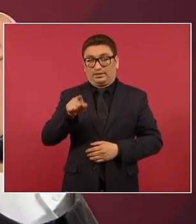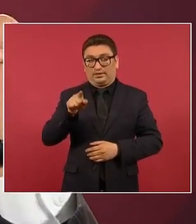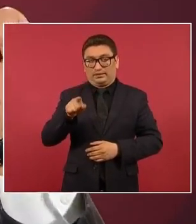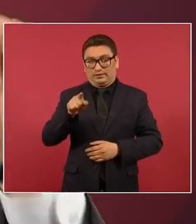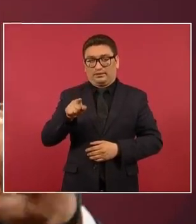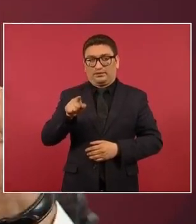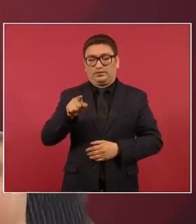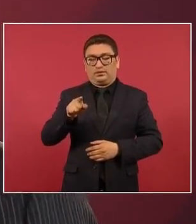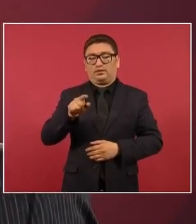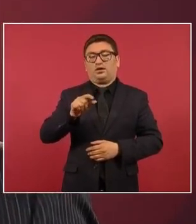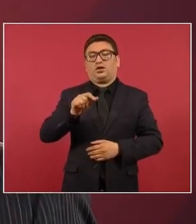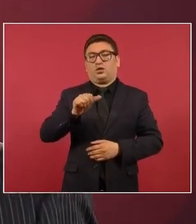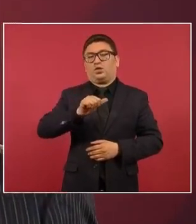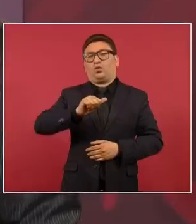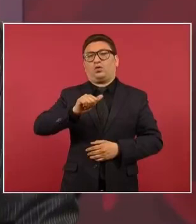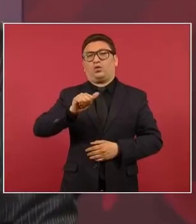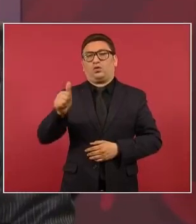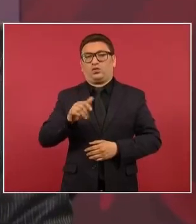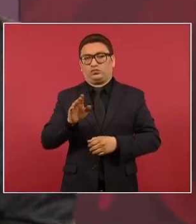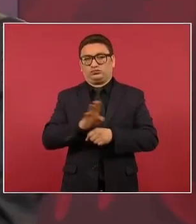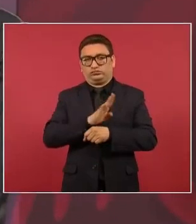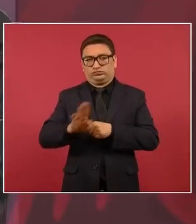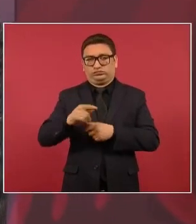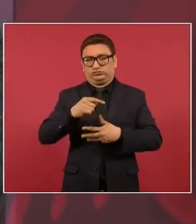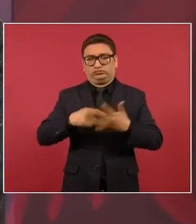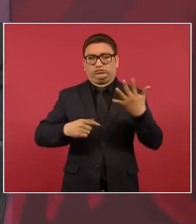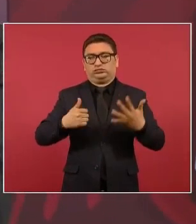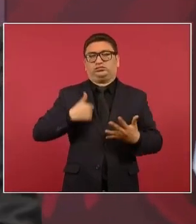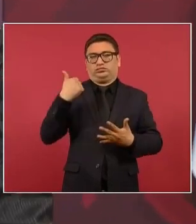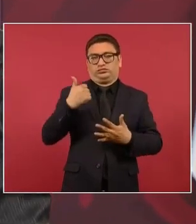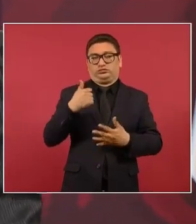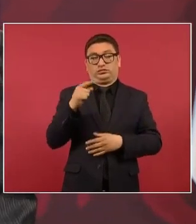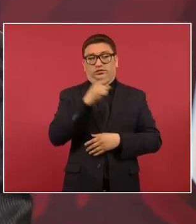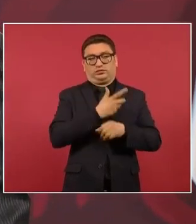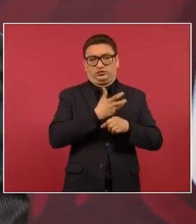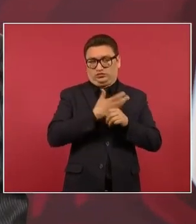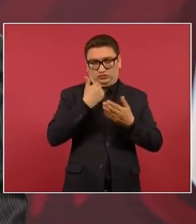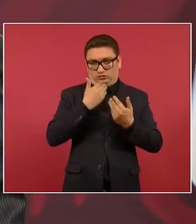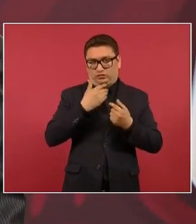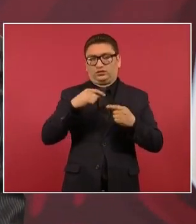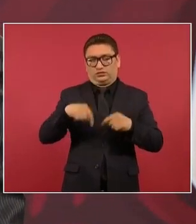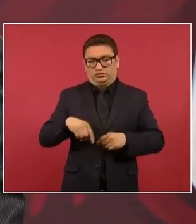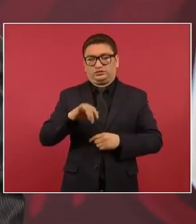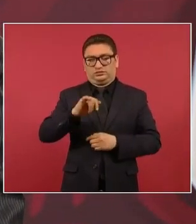las otras ventajas que no tienen ellos.